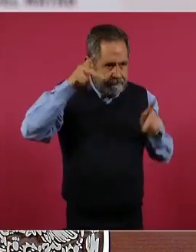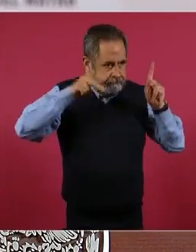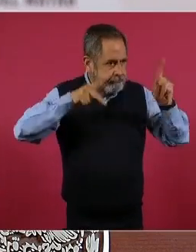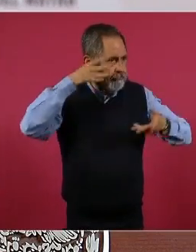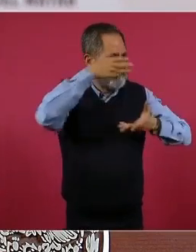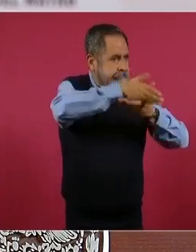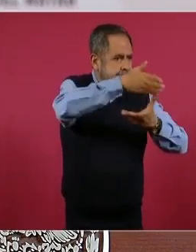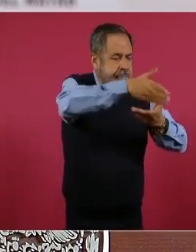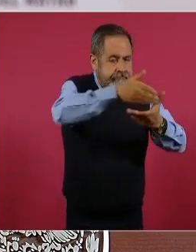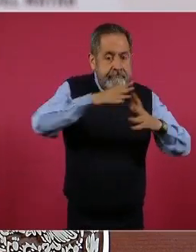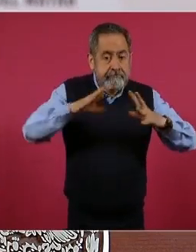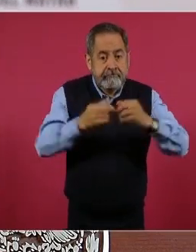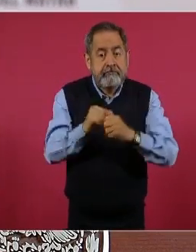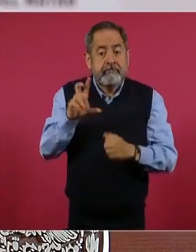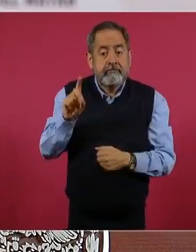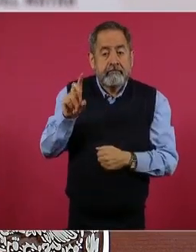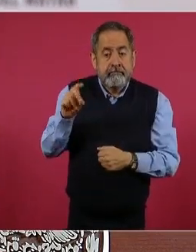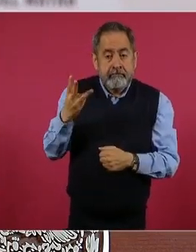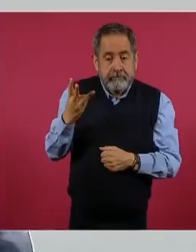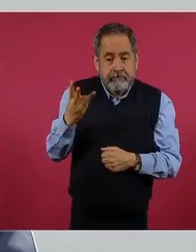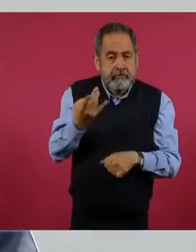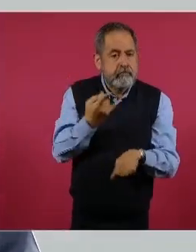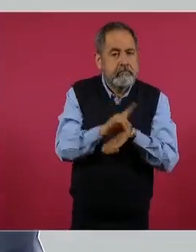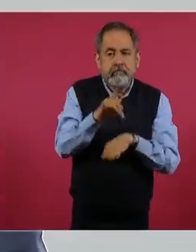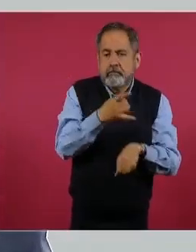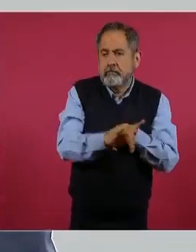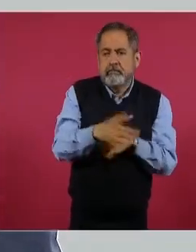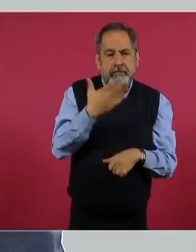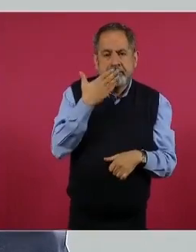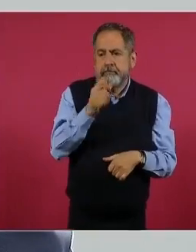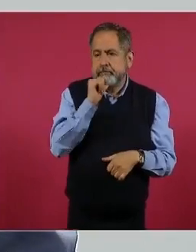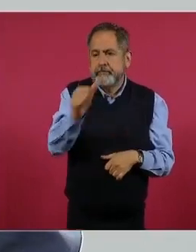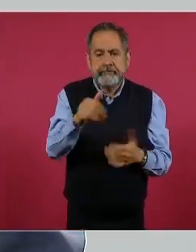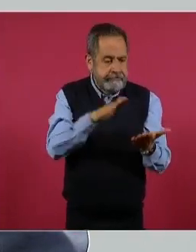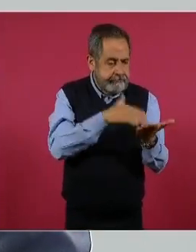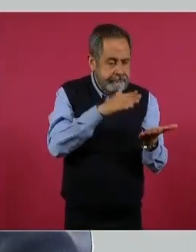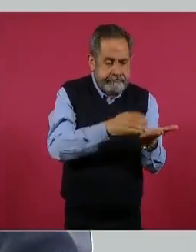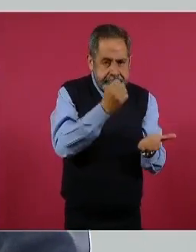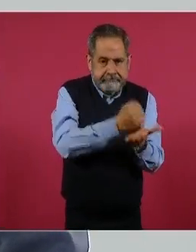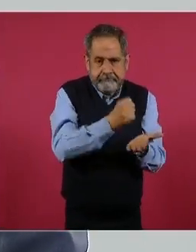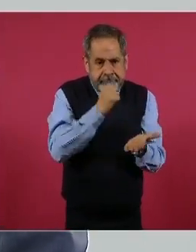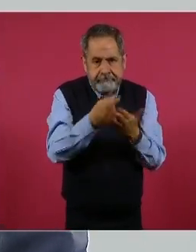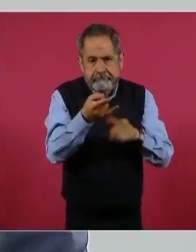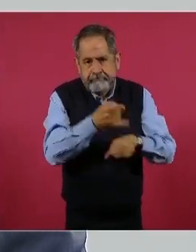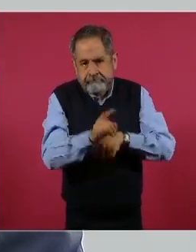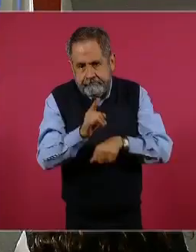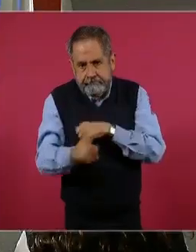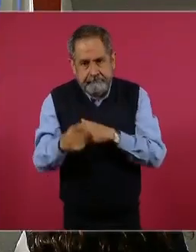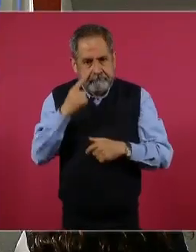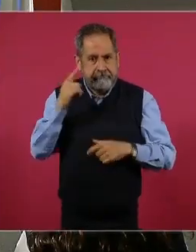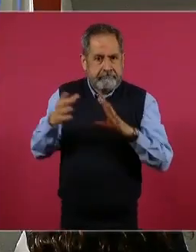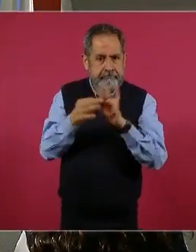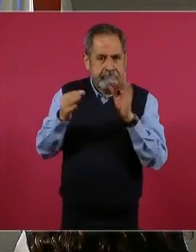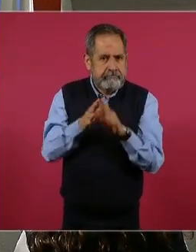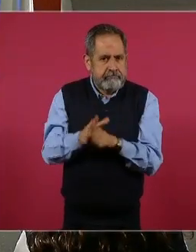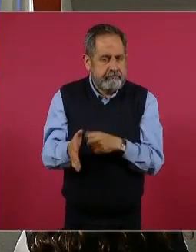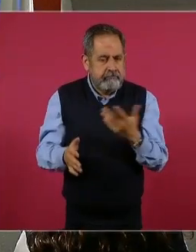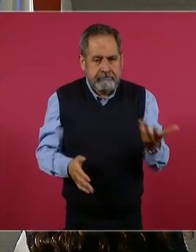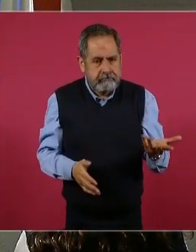83, en 33 detectamos irregularidades. Ahí pueden ver ustedes las irregularidades